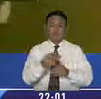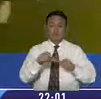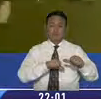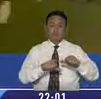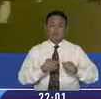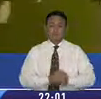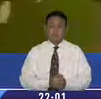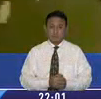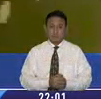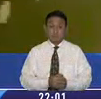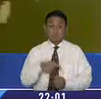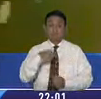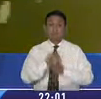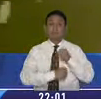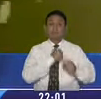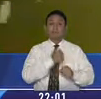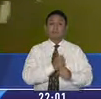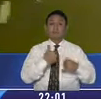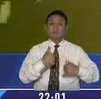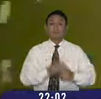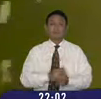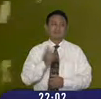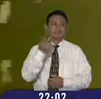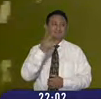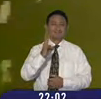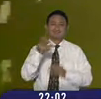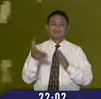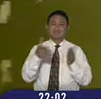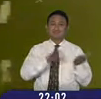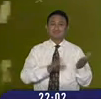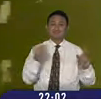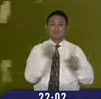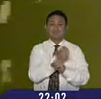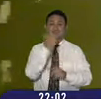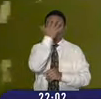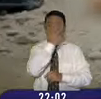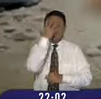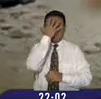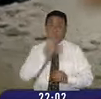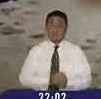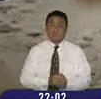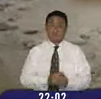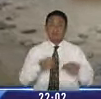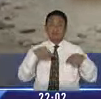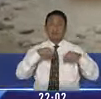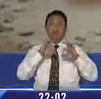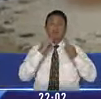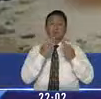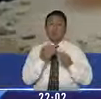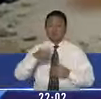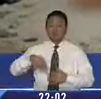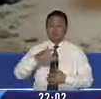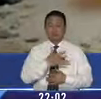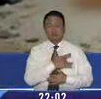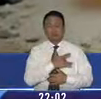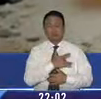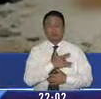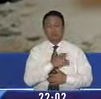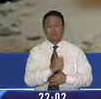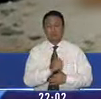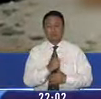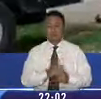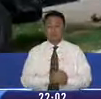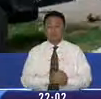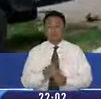registran 17 muertes violentas en Esmeraldas, que dejan a familias sumergidas en el dolor. Pues este mal, al parecer, está